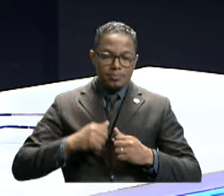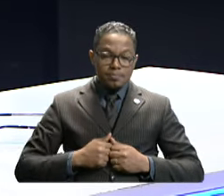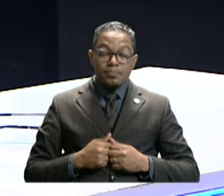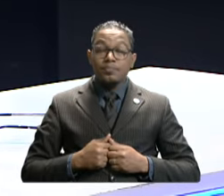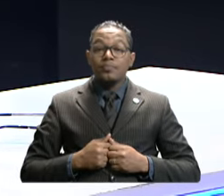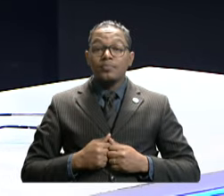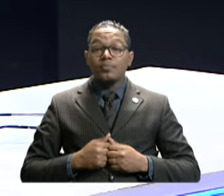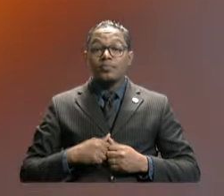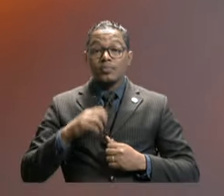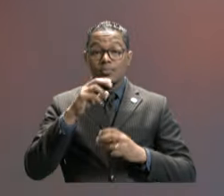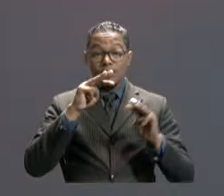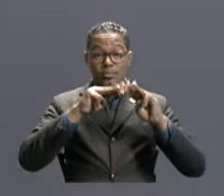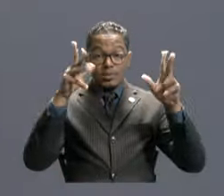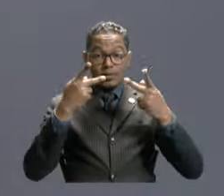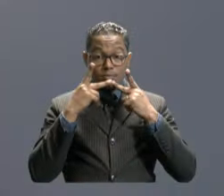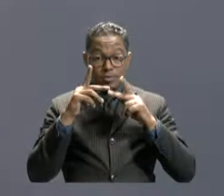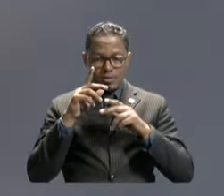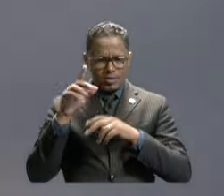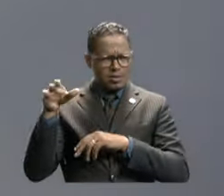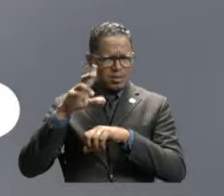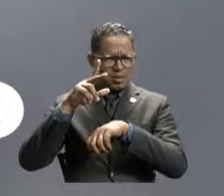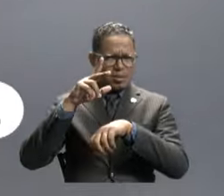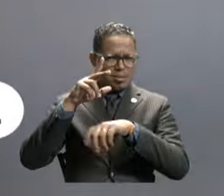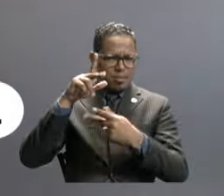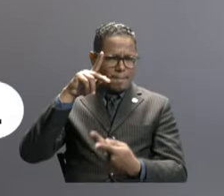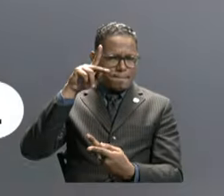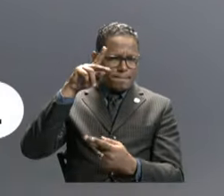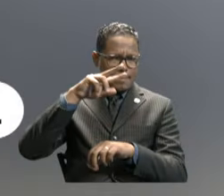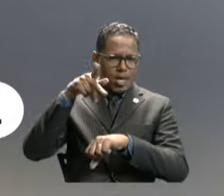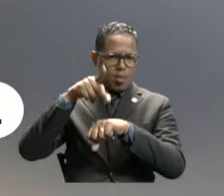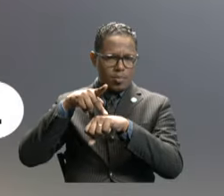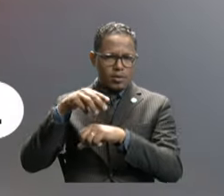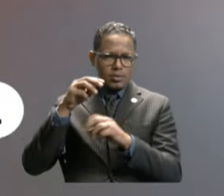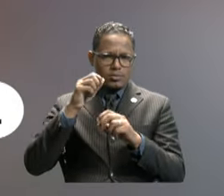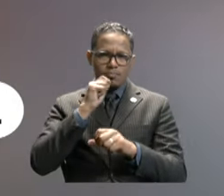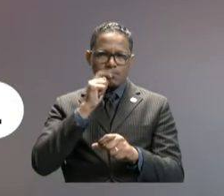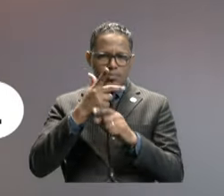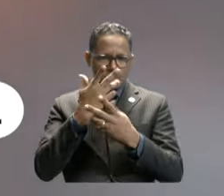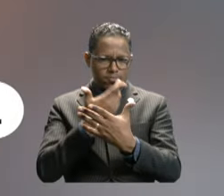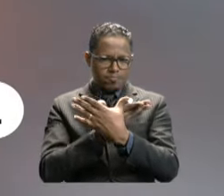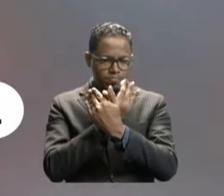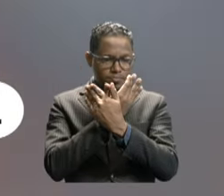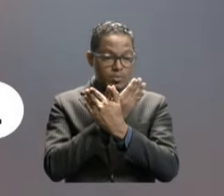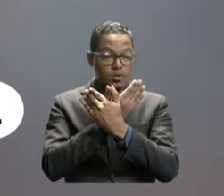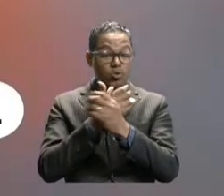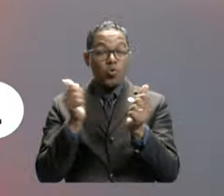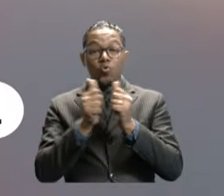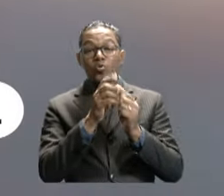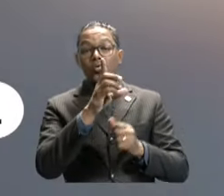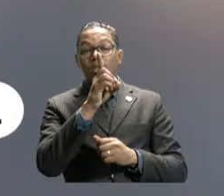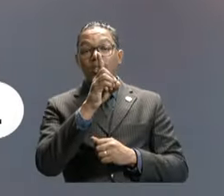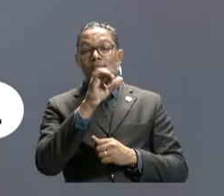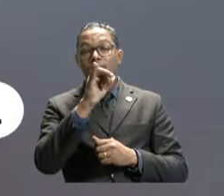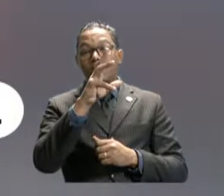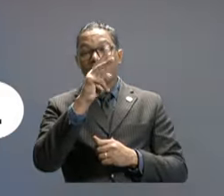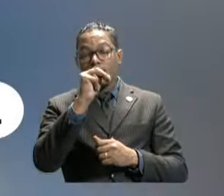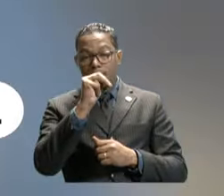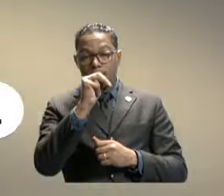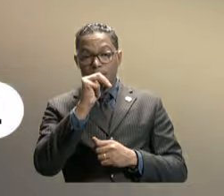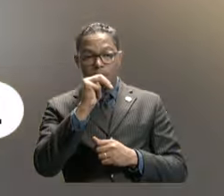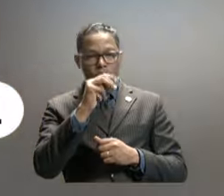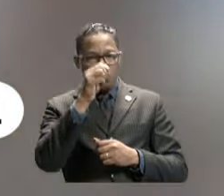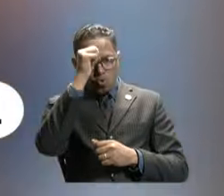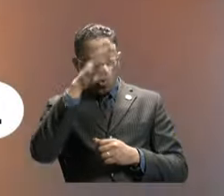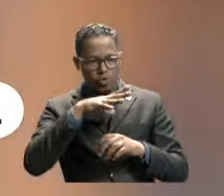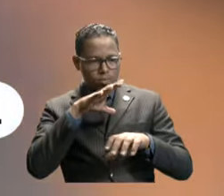El Ministerio Público de la provincia de Hermanas Mirabal, en coordinación con miembros de la Dirección Central de Investigaciones Criminales, DICRIN, arrestaron a un